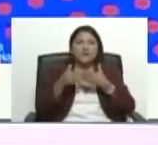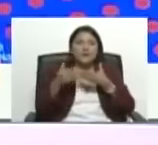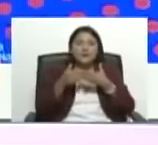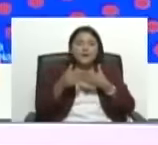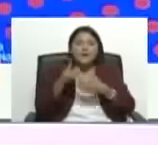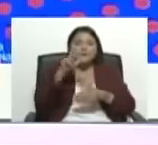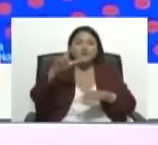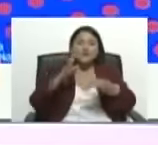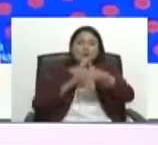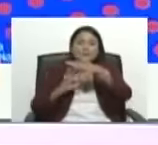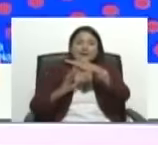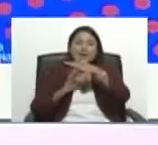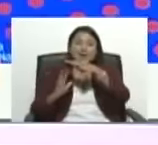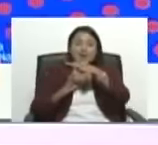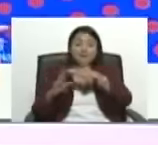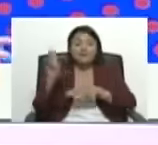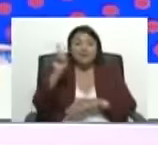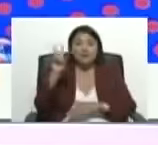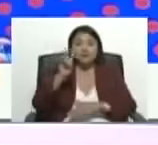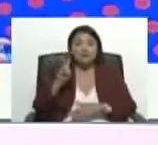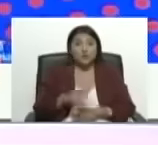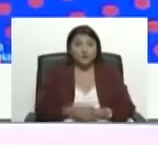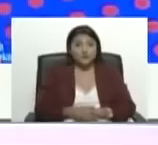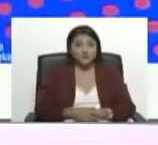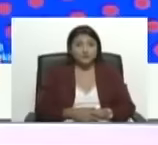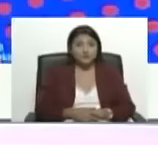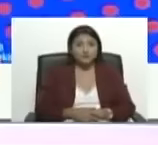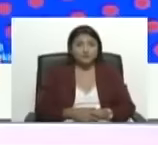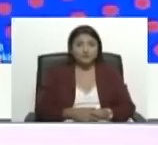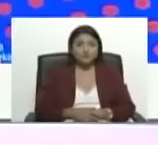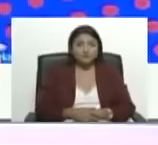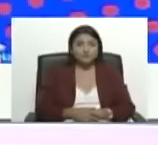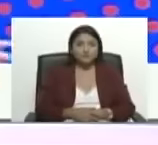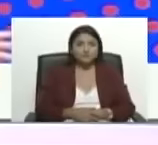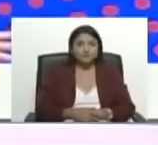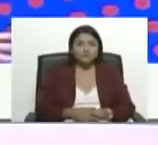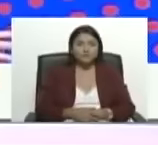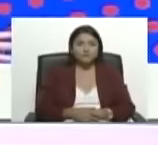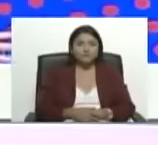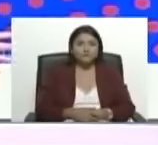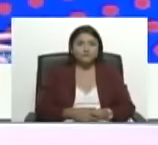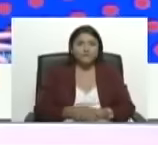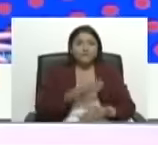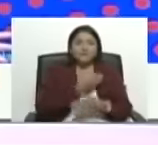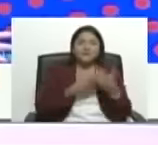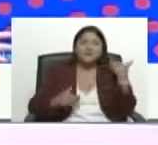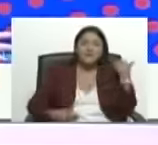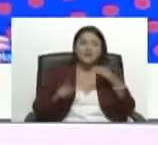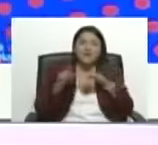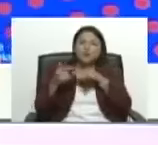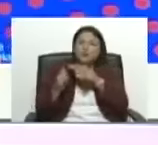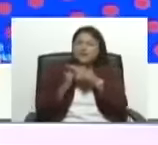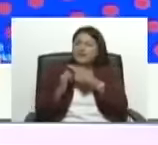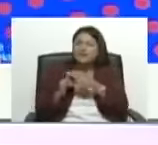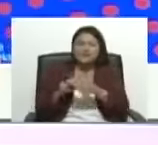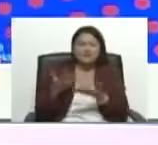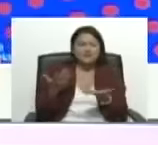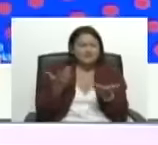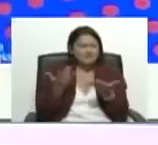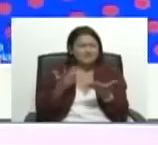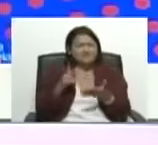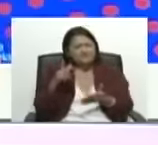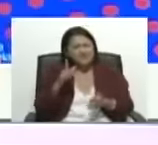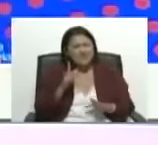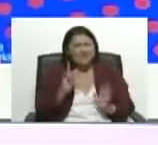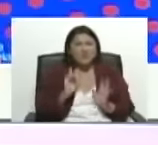migrantes. Es un acto de cobardía, realmente, presidente Farfán. Es un acto de